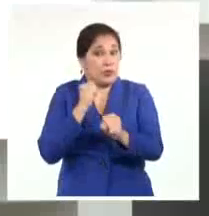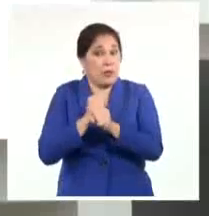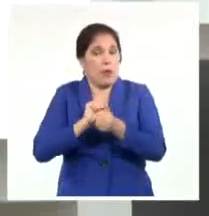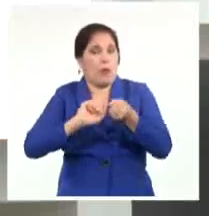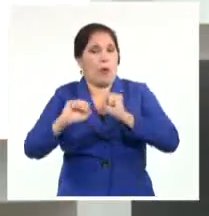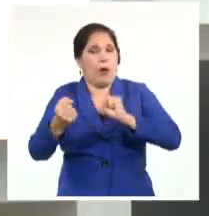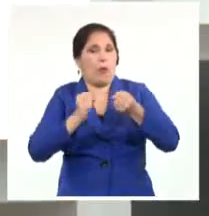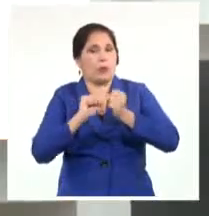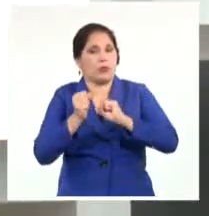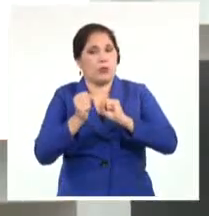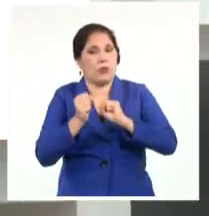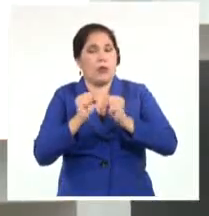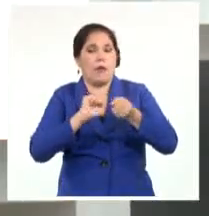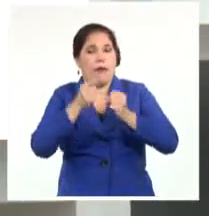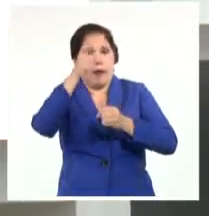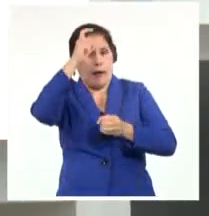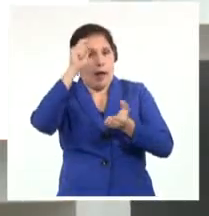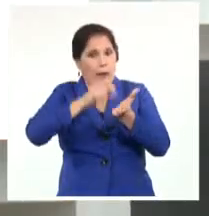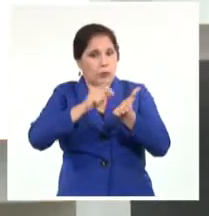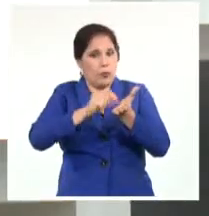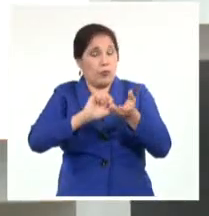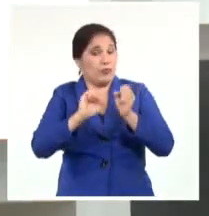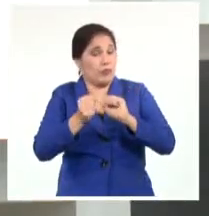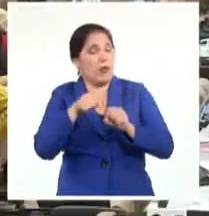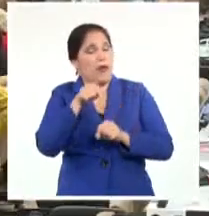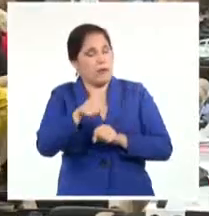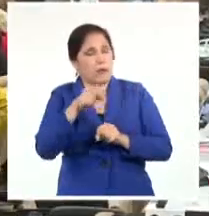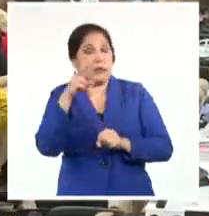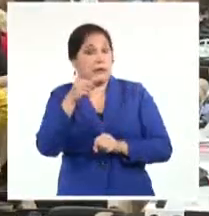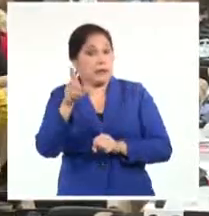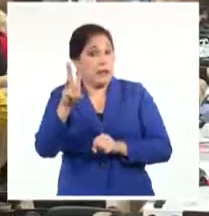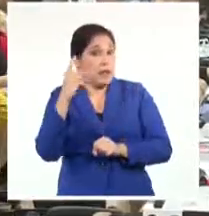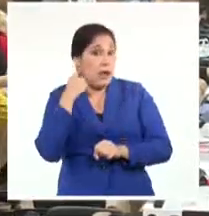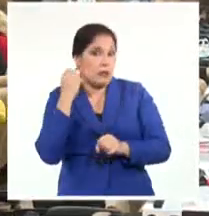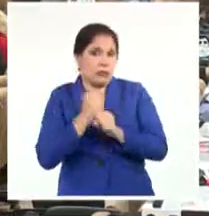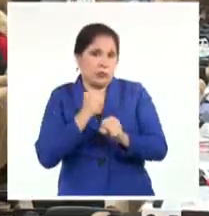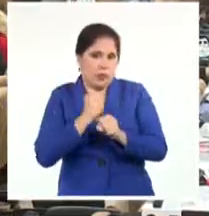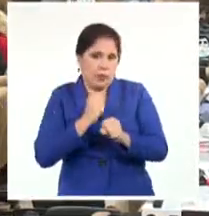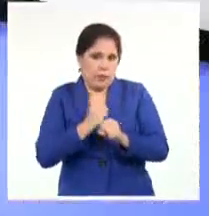Contraloría General de la República. Lisandra Sesto para el Sistema Informativo de la Televisión Cubana.